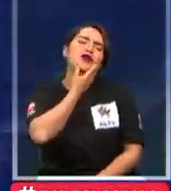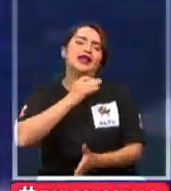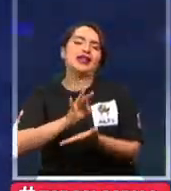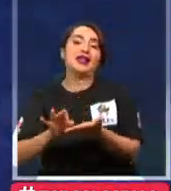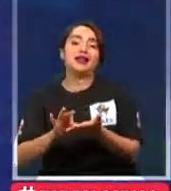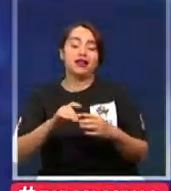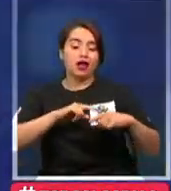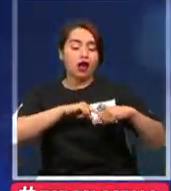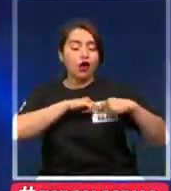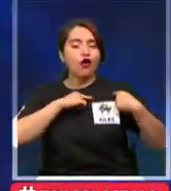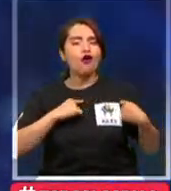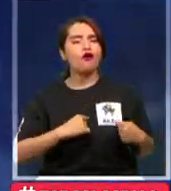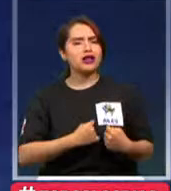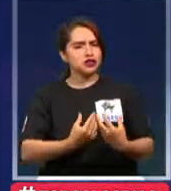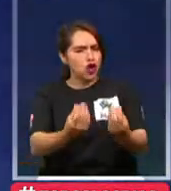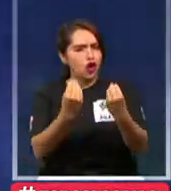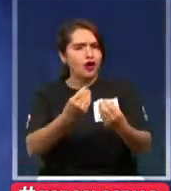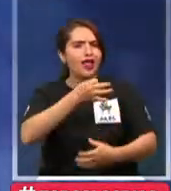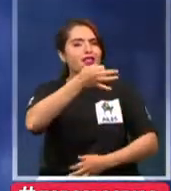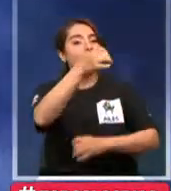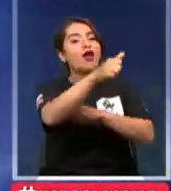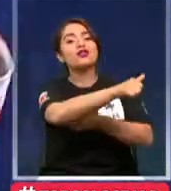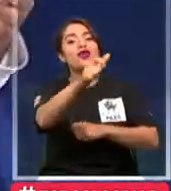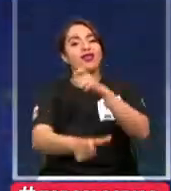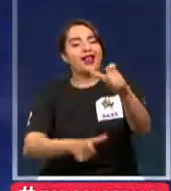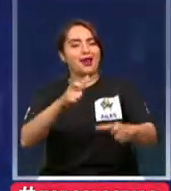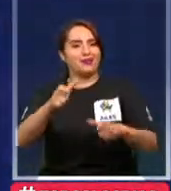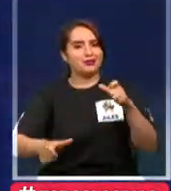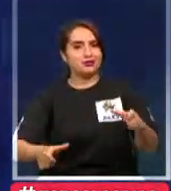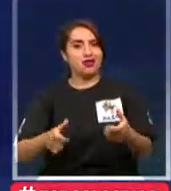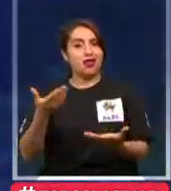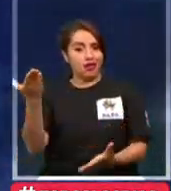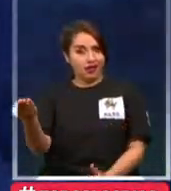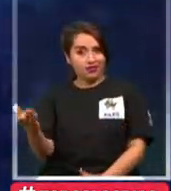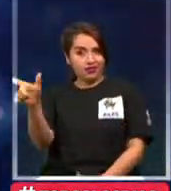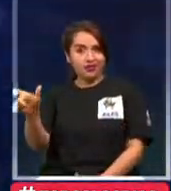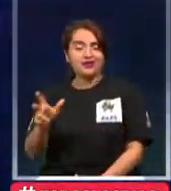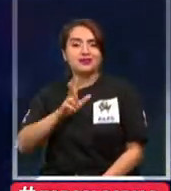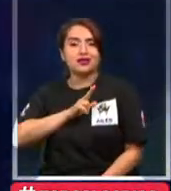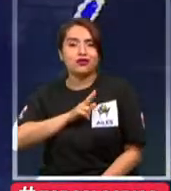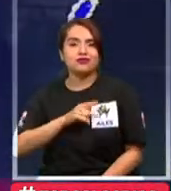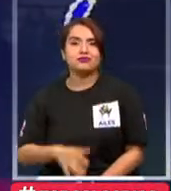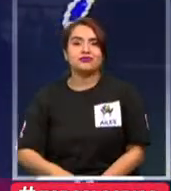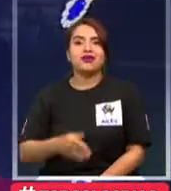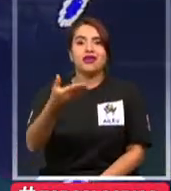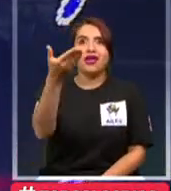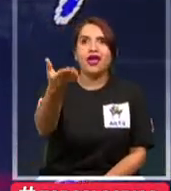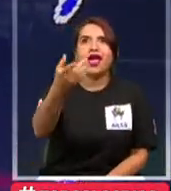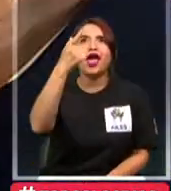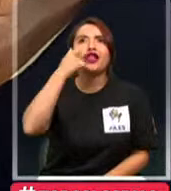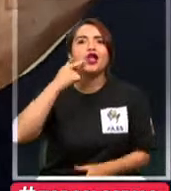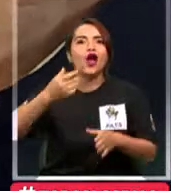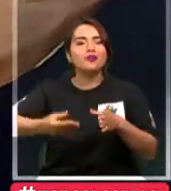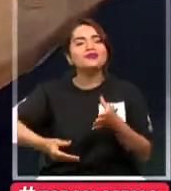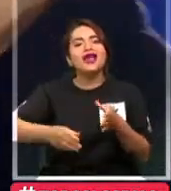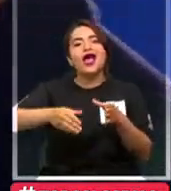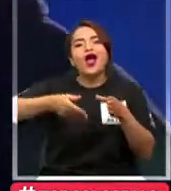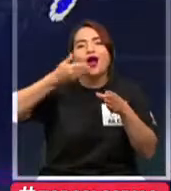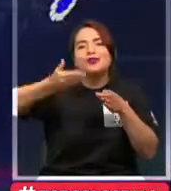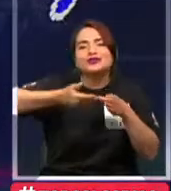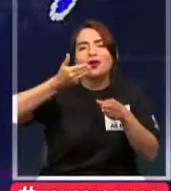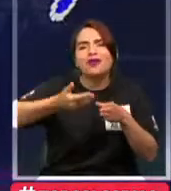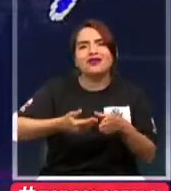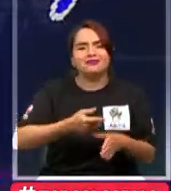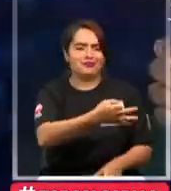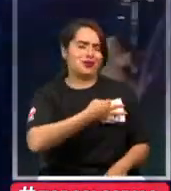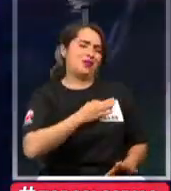Con corazón, con cojones, se lo digo a todo el mundo, este señor y con este mamabicho come cazuela. No, pero no me diga así, por favor.